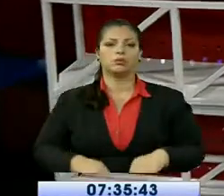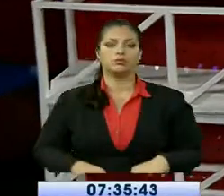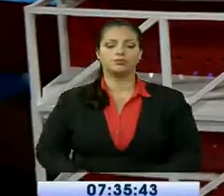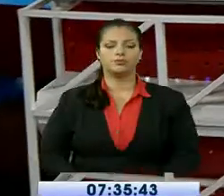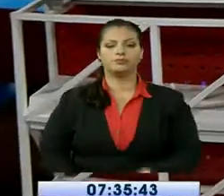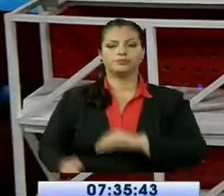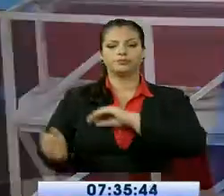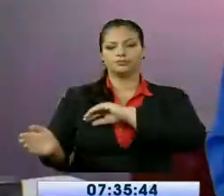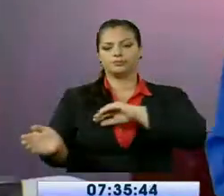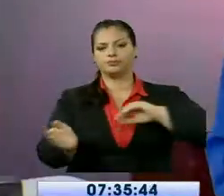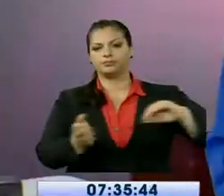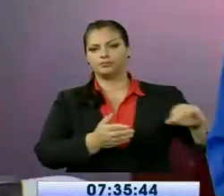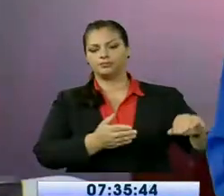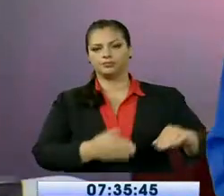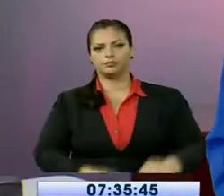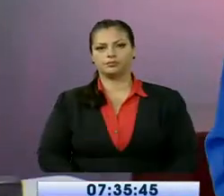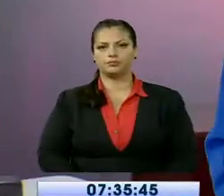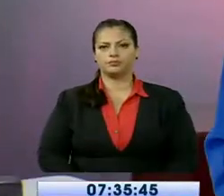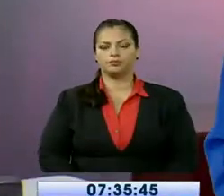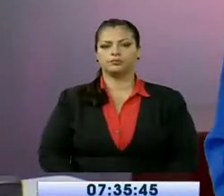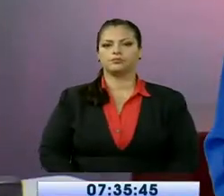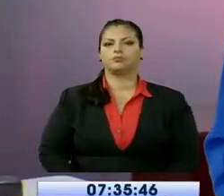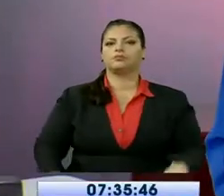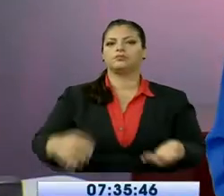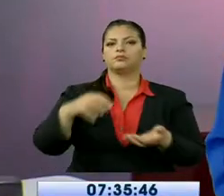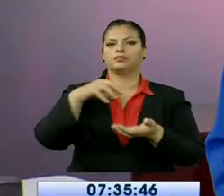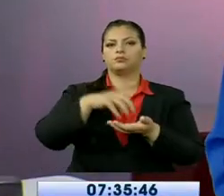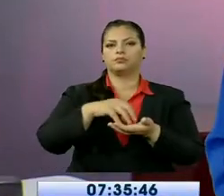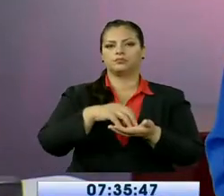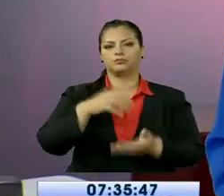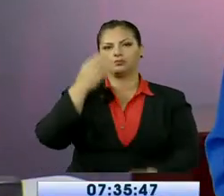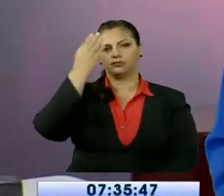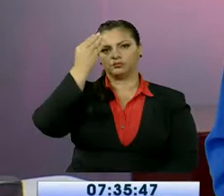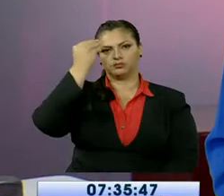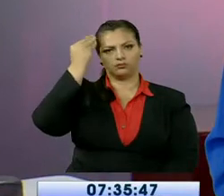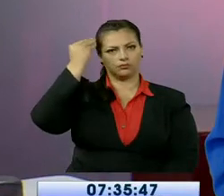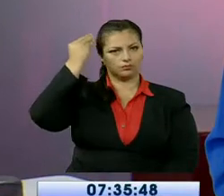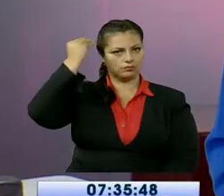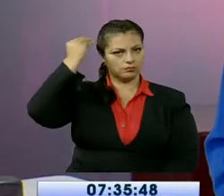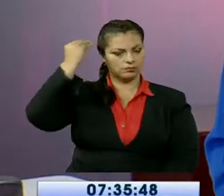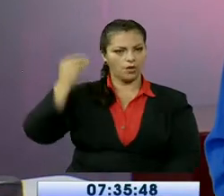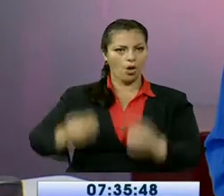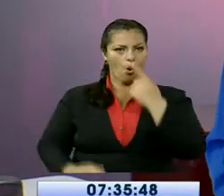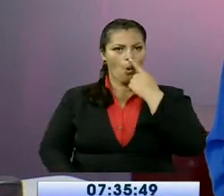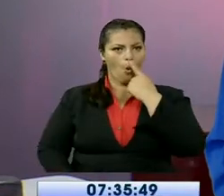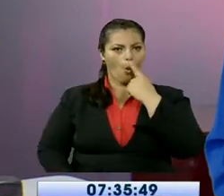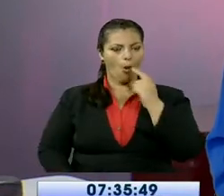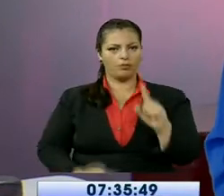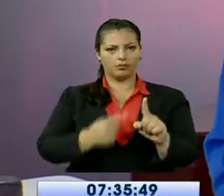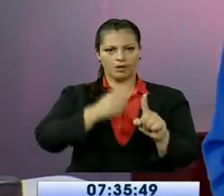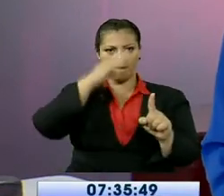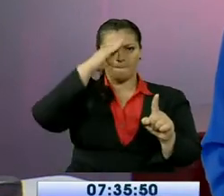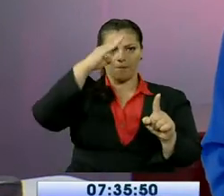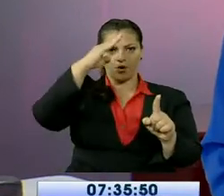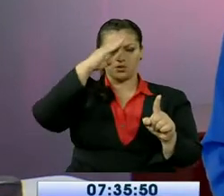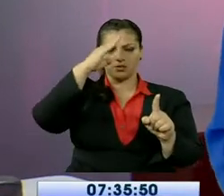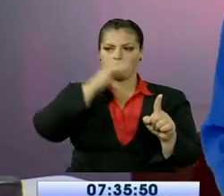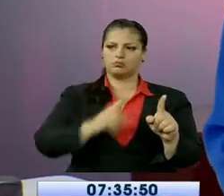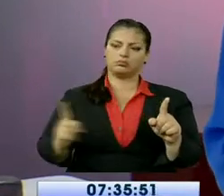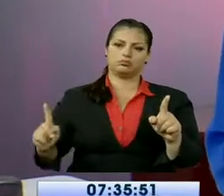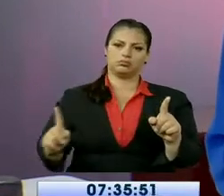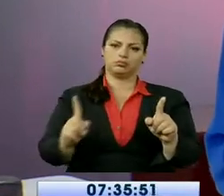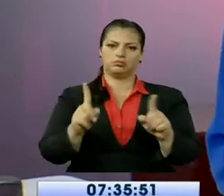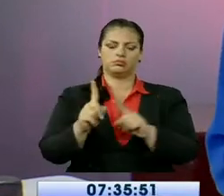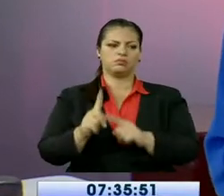Un policía fue asesinado con varios cortes en el cuello presuntamente por negarse a dar un dólar a un sujeto en